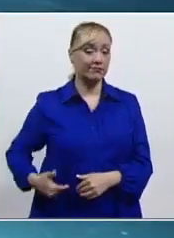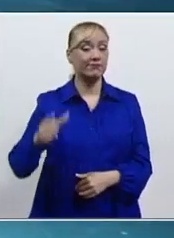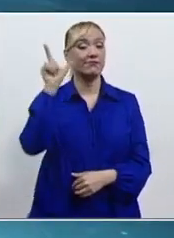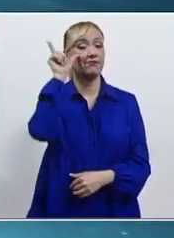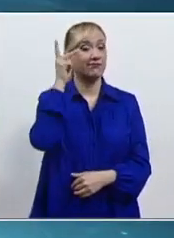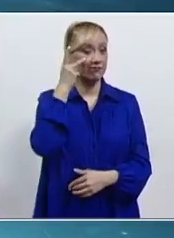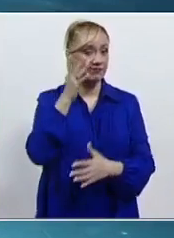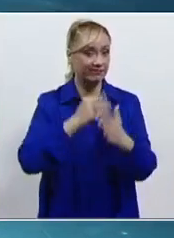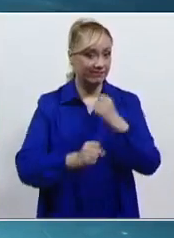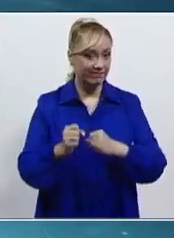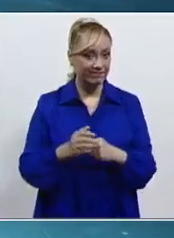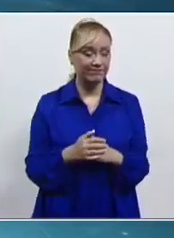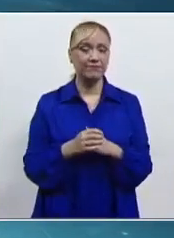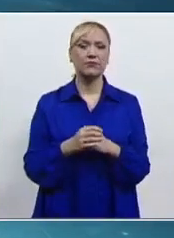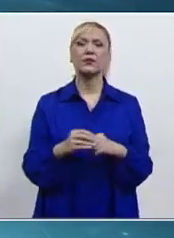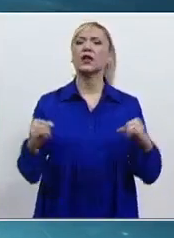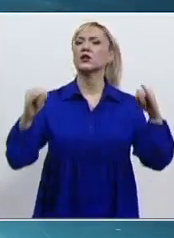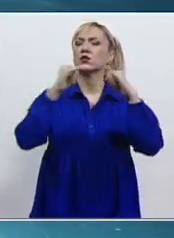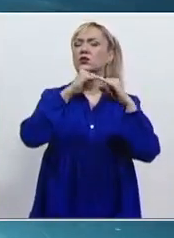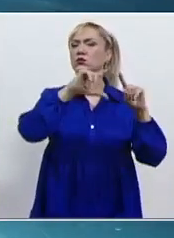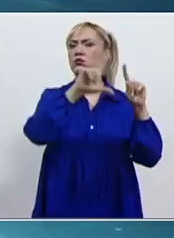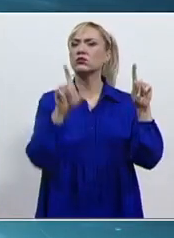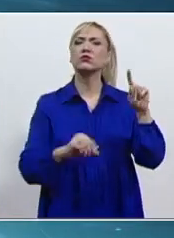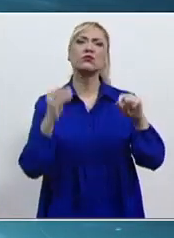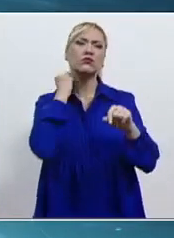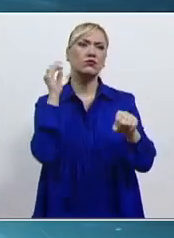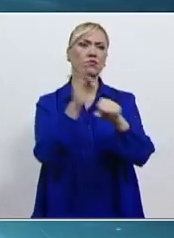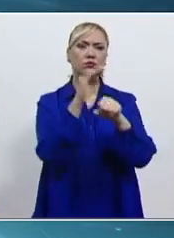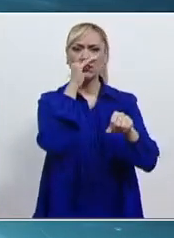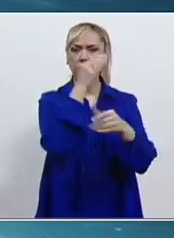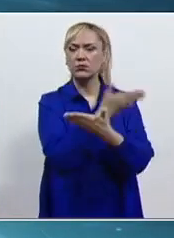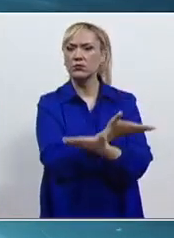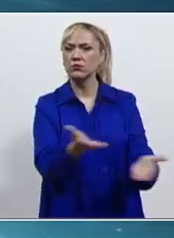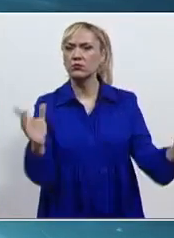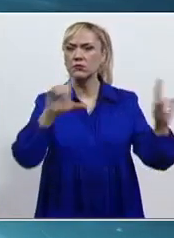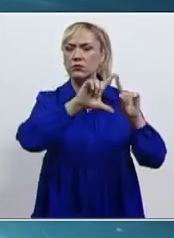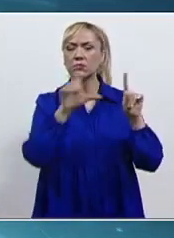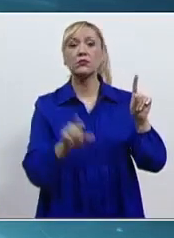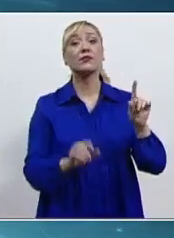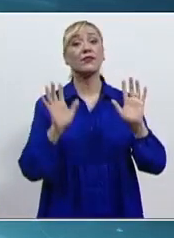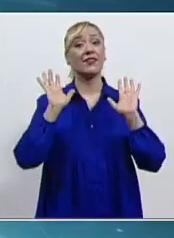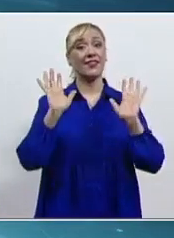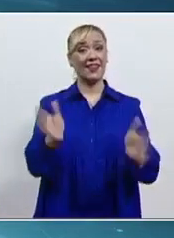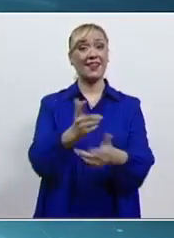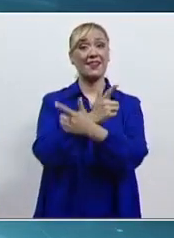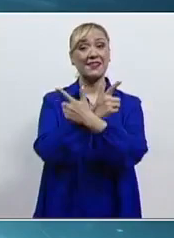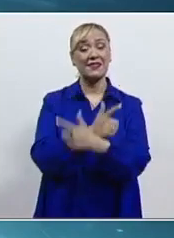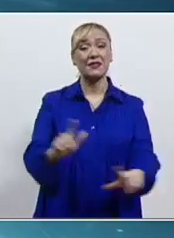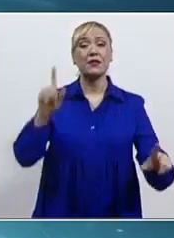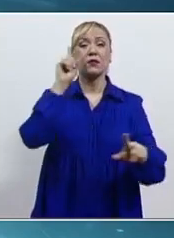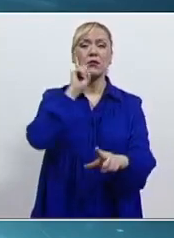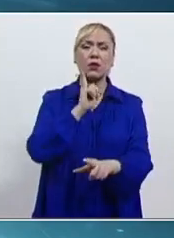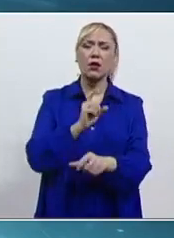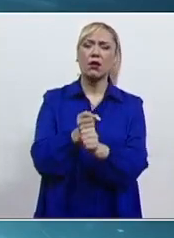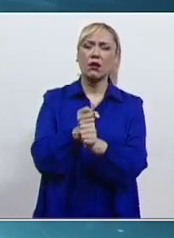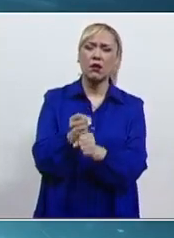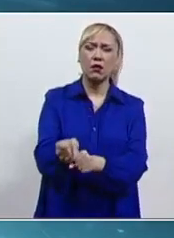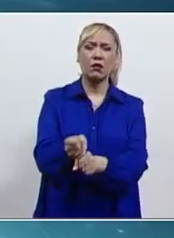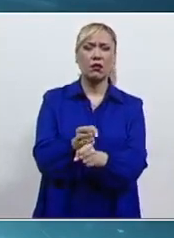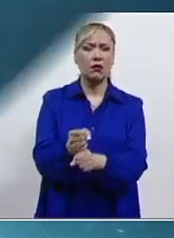La Defensoría Pública Federal logró sentencia absolutoria y libertad de una mujer víctima de tortura sexual.